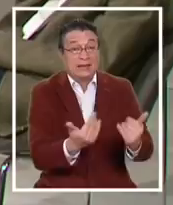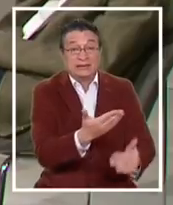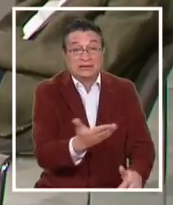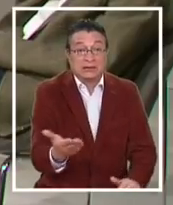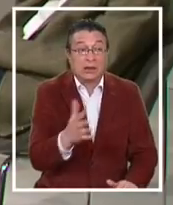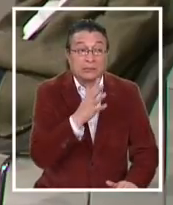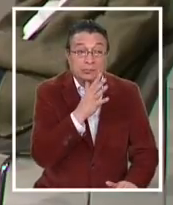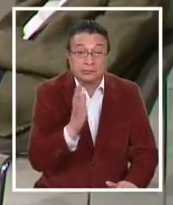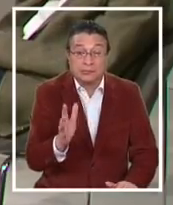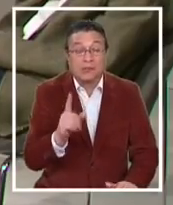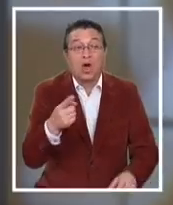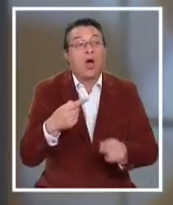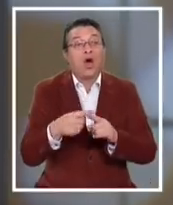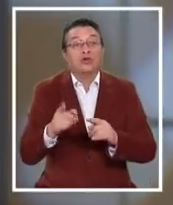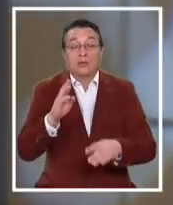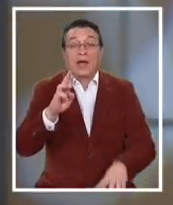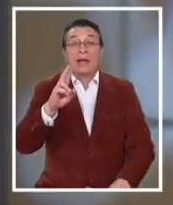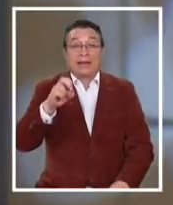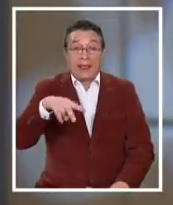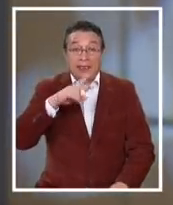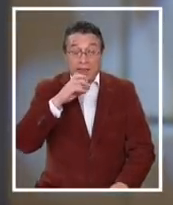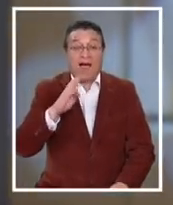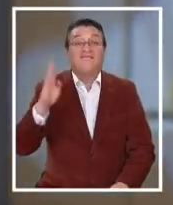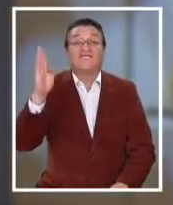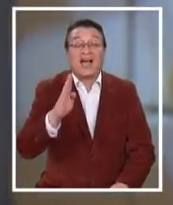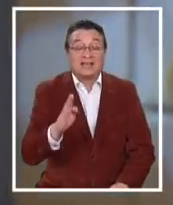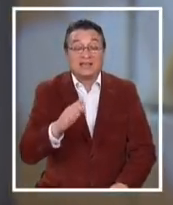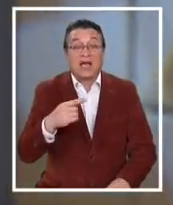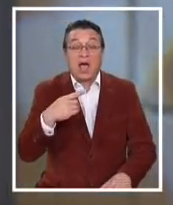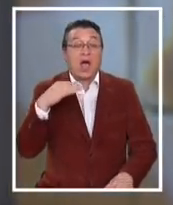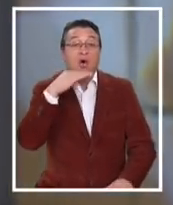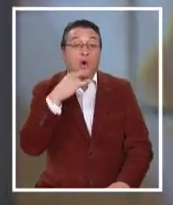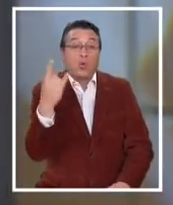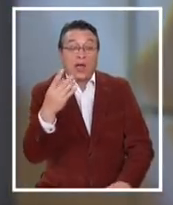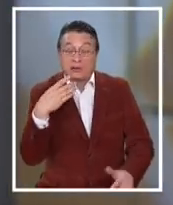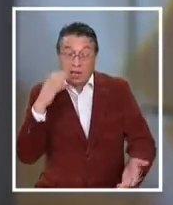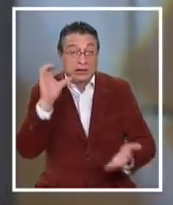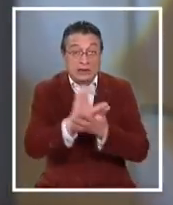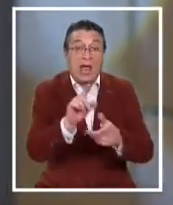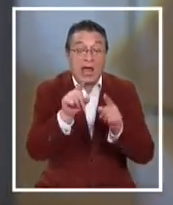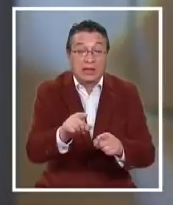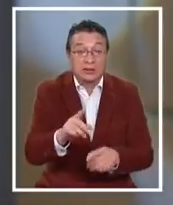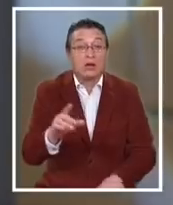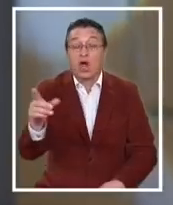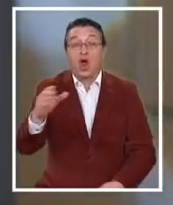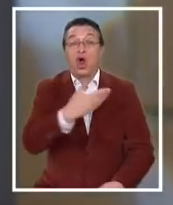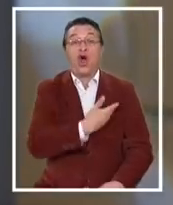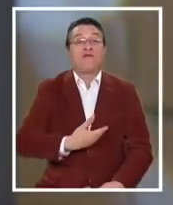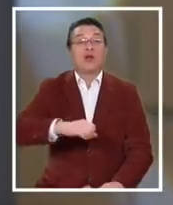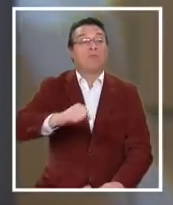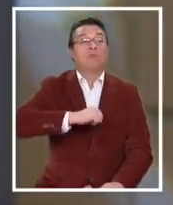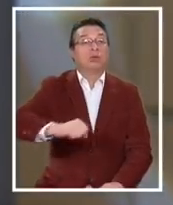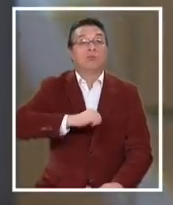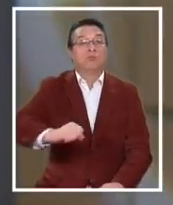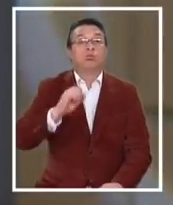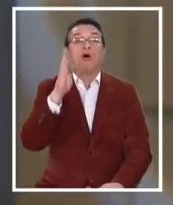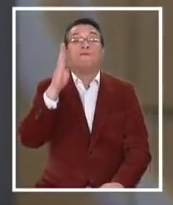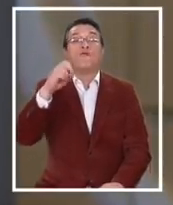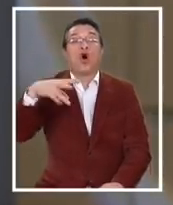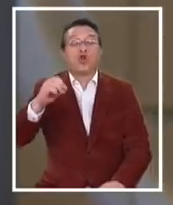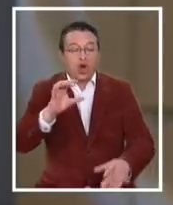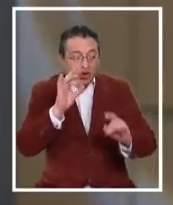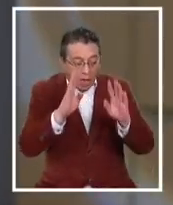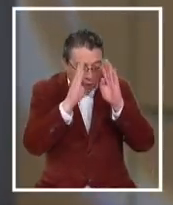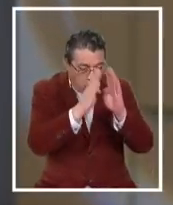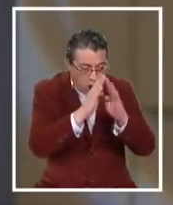No, yo creo que la mejor herramienta es otra. Es una renta básica universal de emergencia. Eso yo creo que es la mejor herramienta. El gobierno no ha estado disponible a eso y ha entregado bonos con una